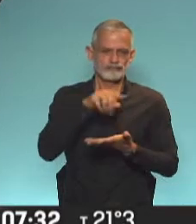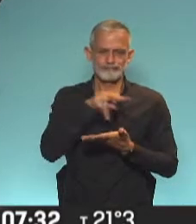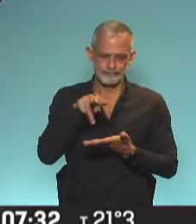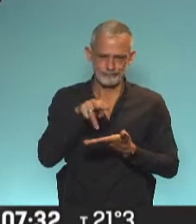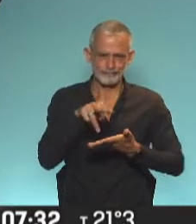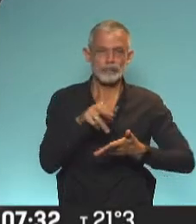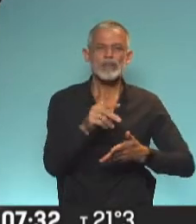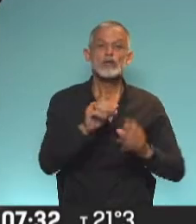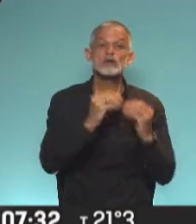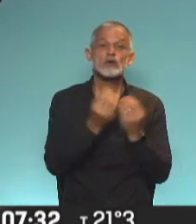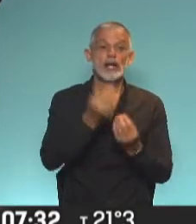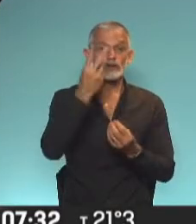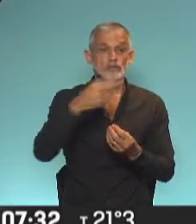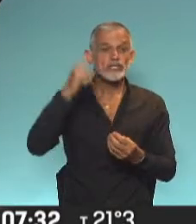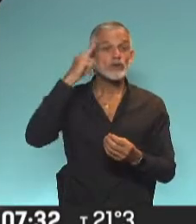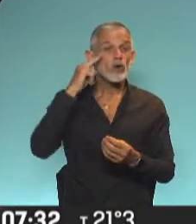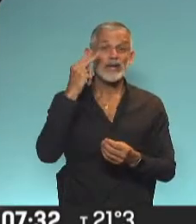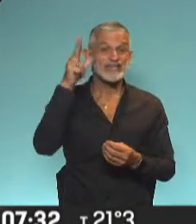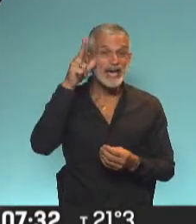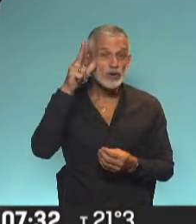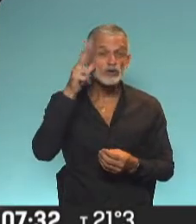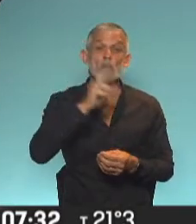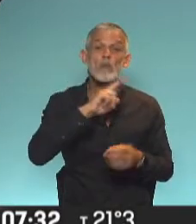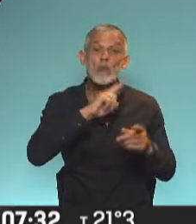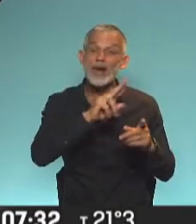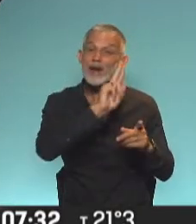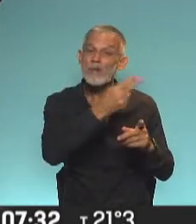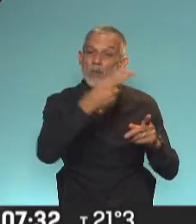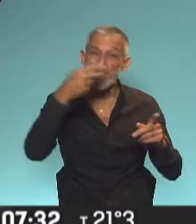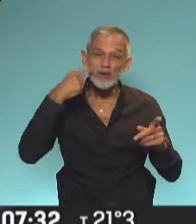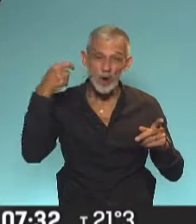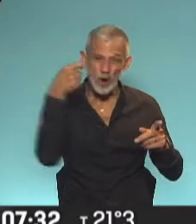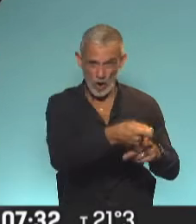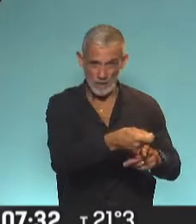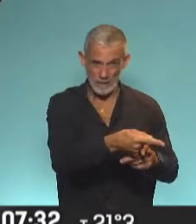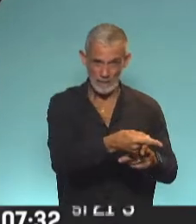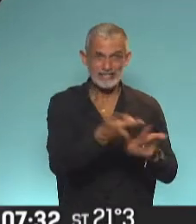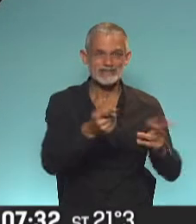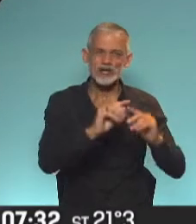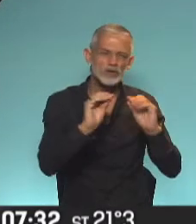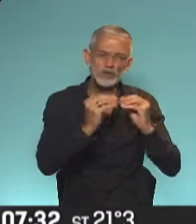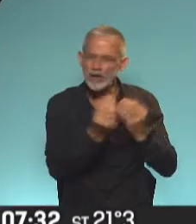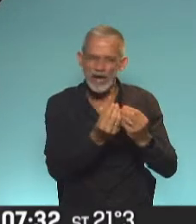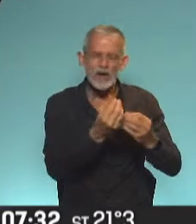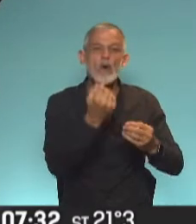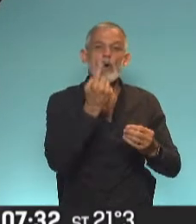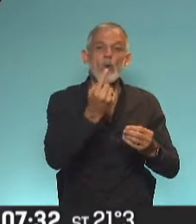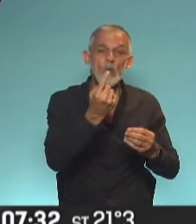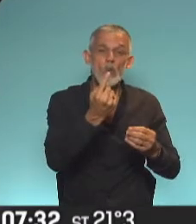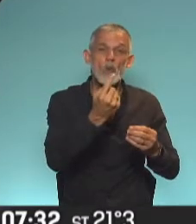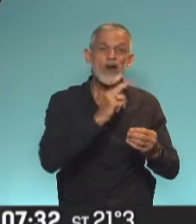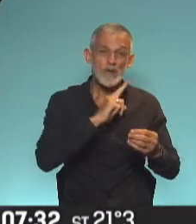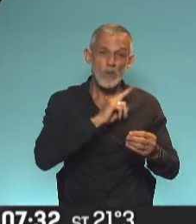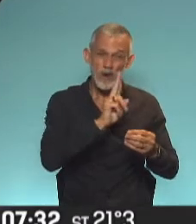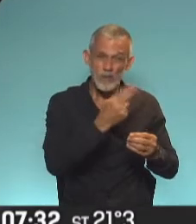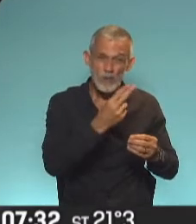ven. 298 fueron los femicidios durante el año 2020, que da un promedio de un femicidio, Pablo, cada